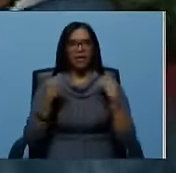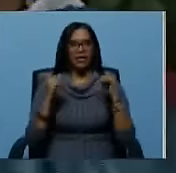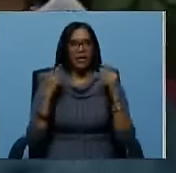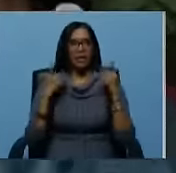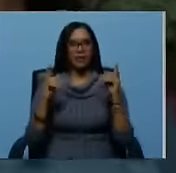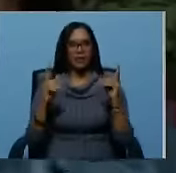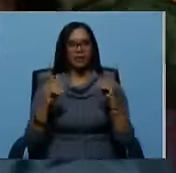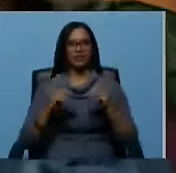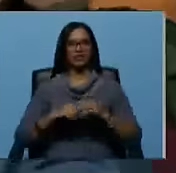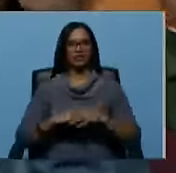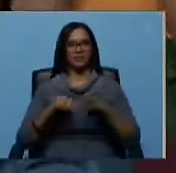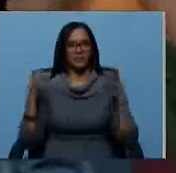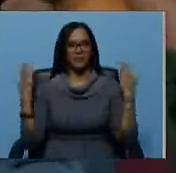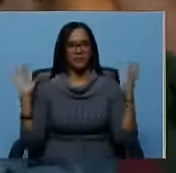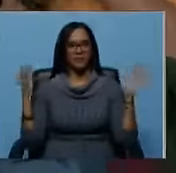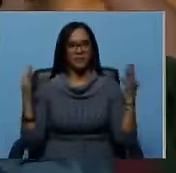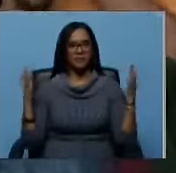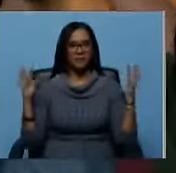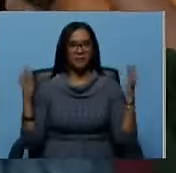independencia